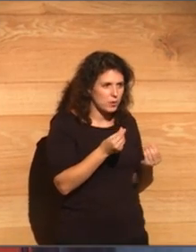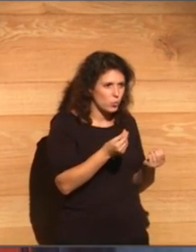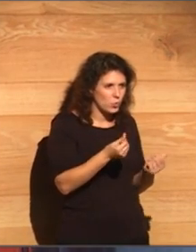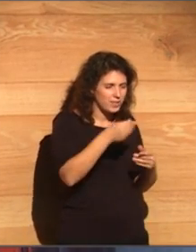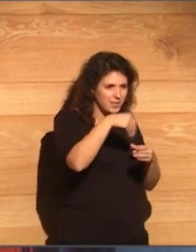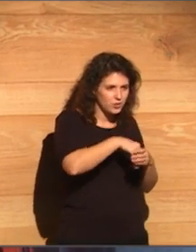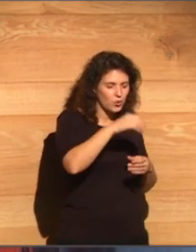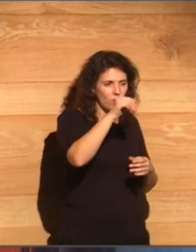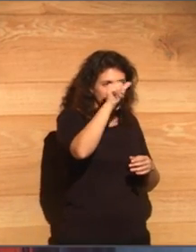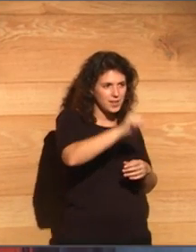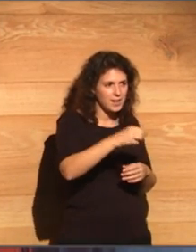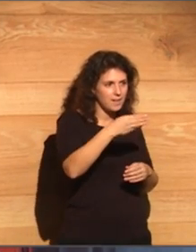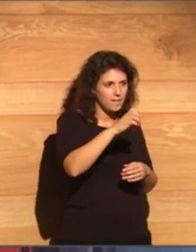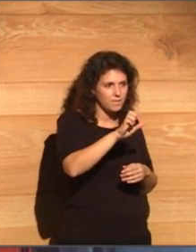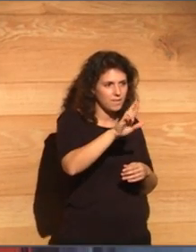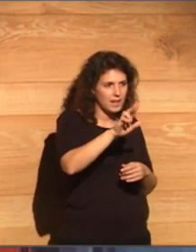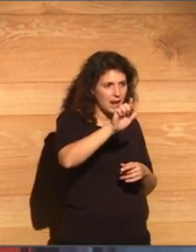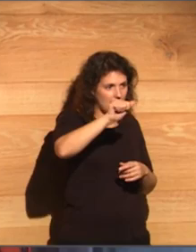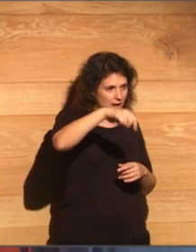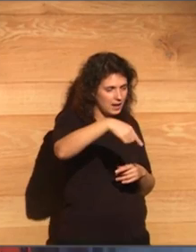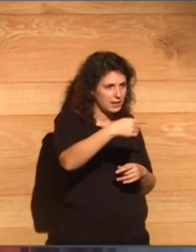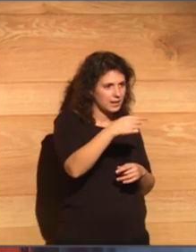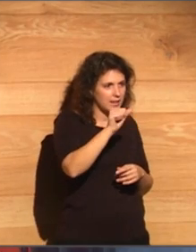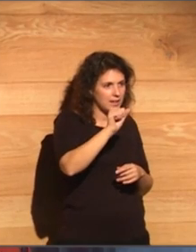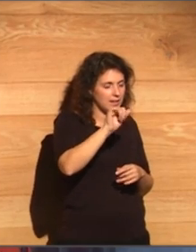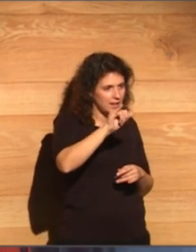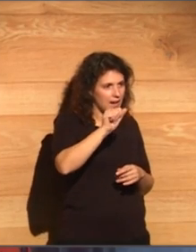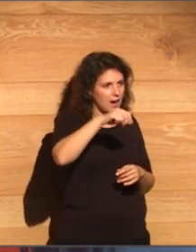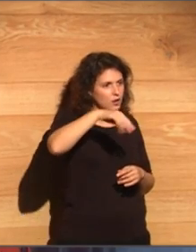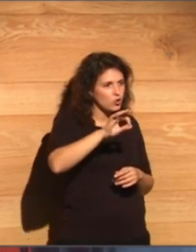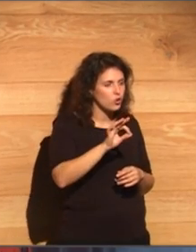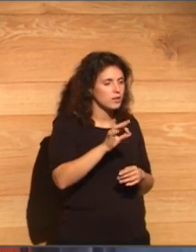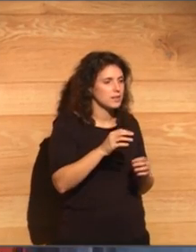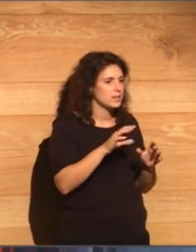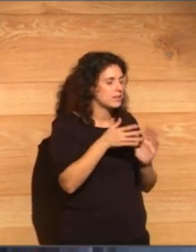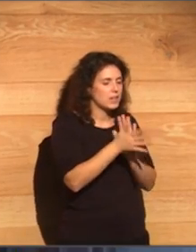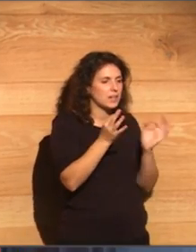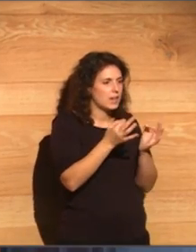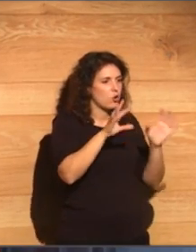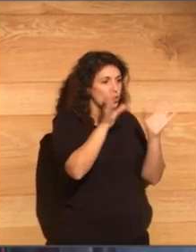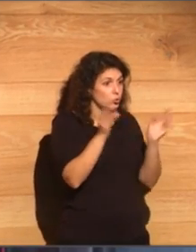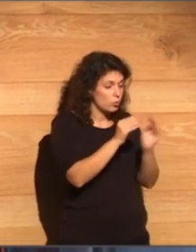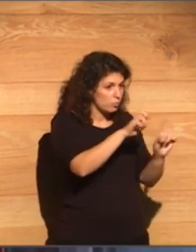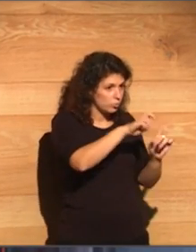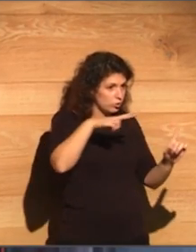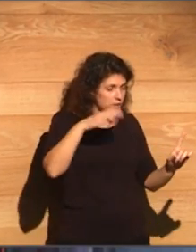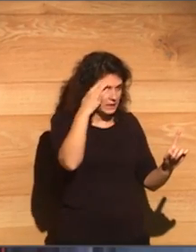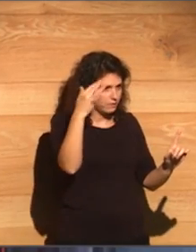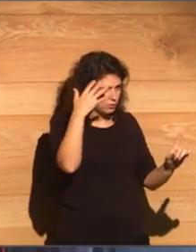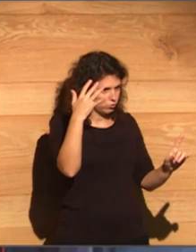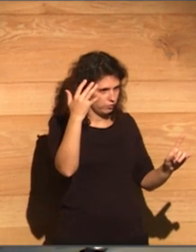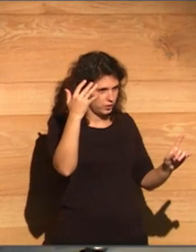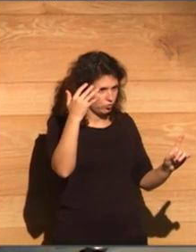cine berlanguiano, en este caso no da ninguna tregua. Quiero decir, la conclusión de la película desde un punto de vista